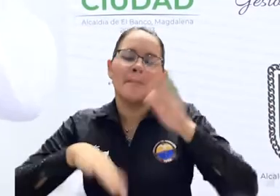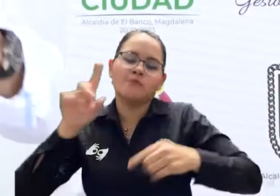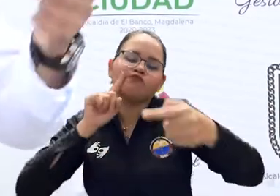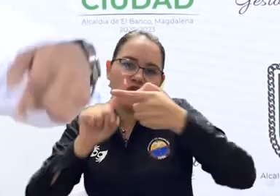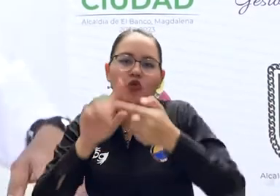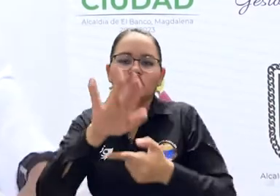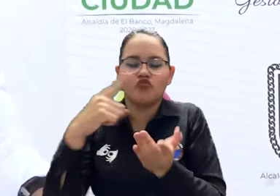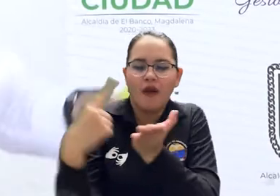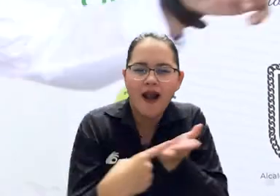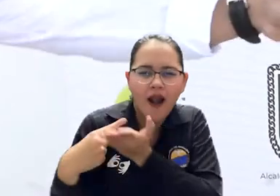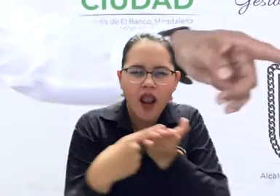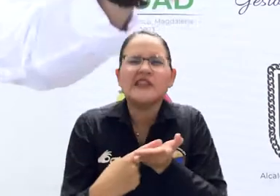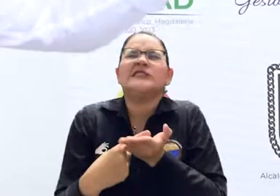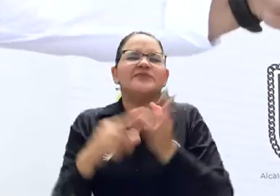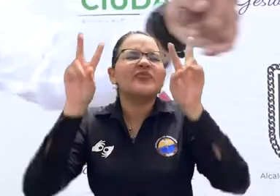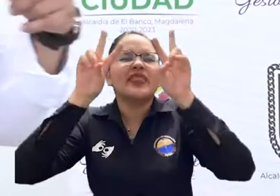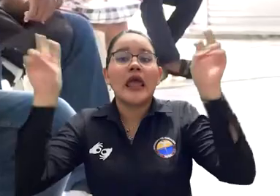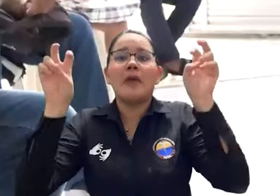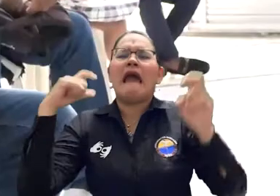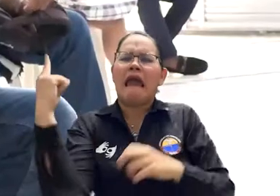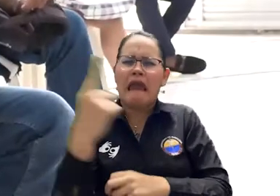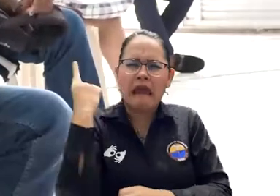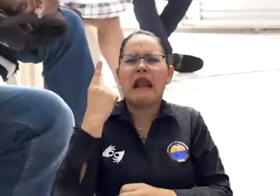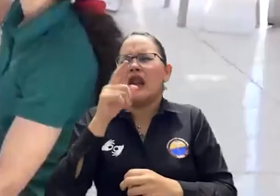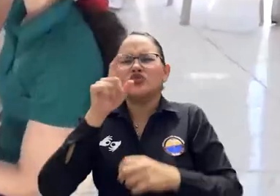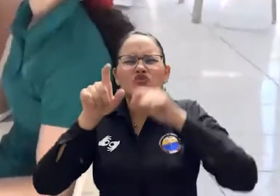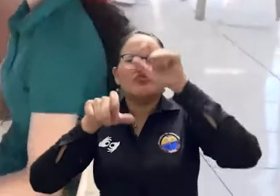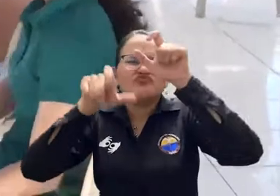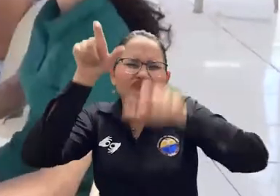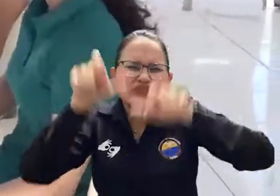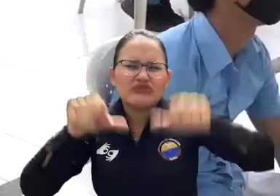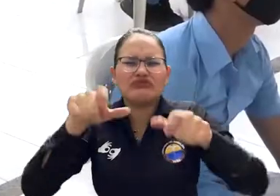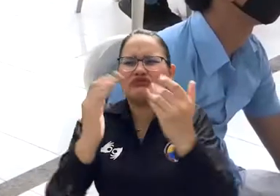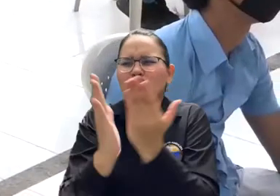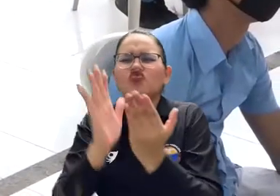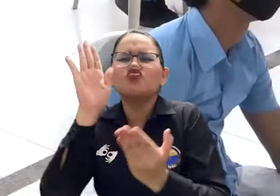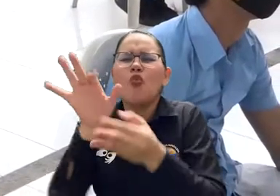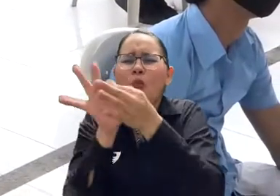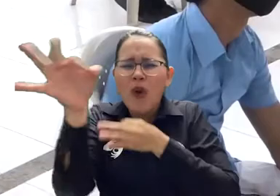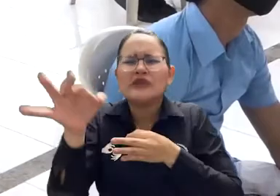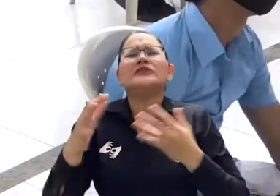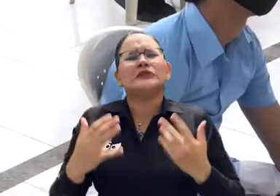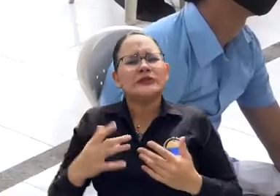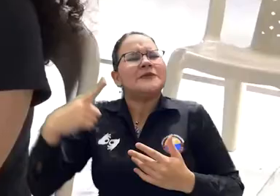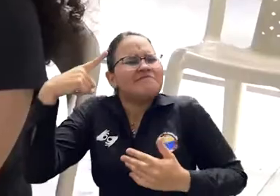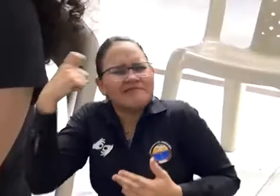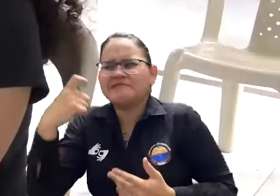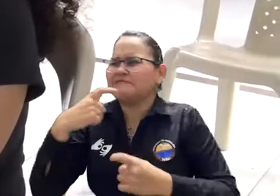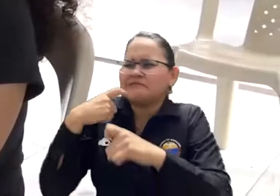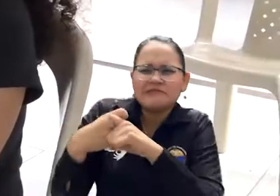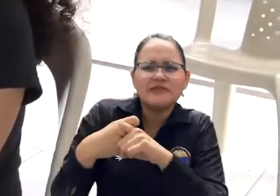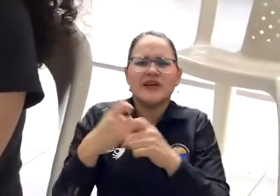conversatorio Retos y Desafíos de los Estudiantes Rurales para el Acceso a la Educación Superior, escenario desarrollado en el Centro